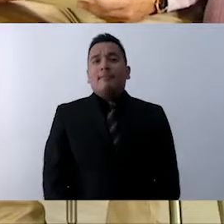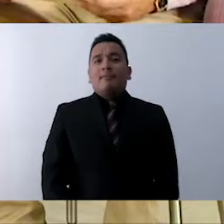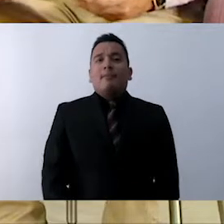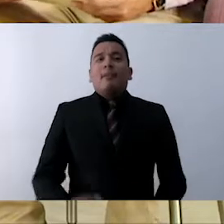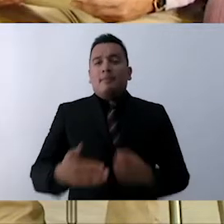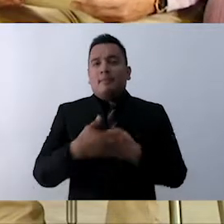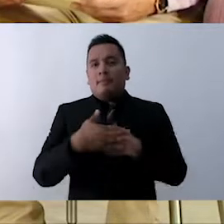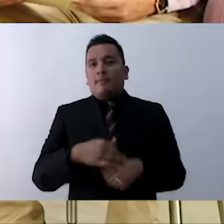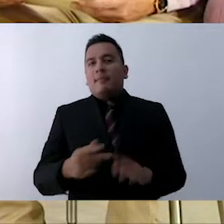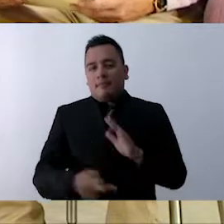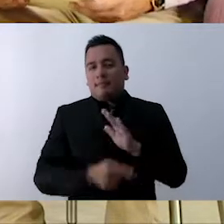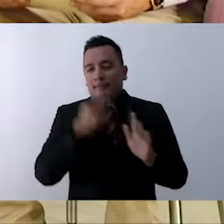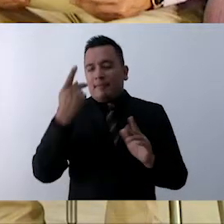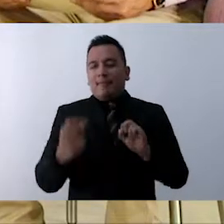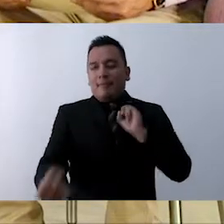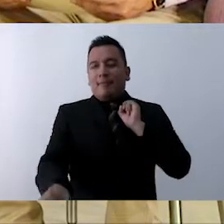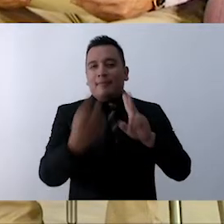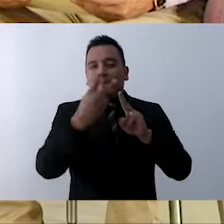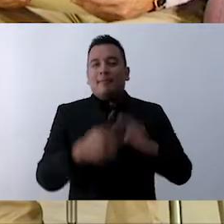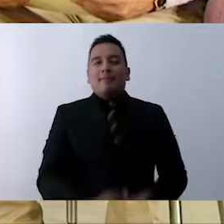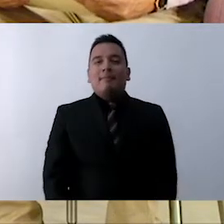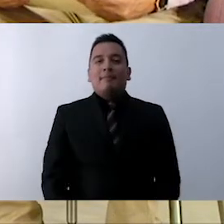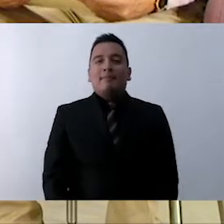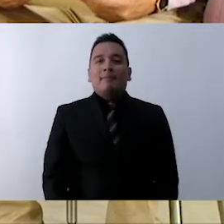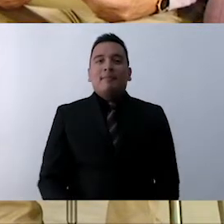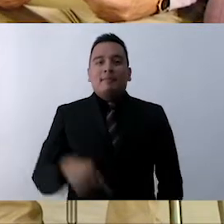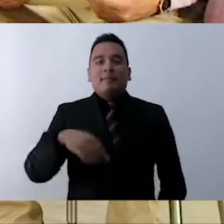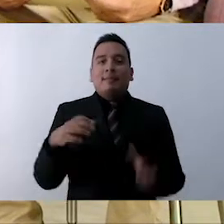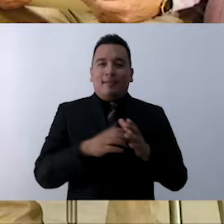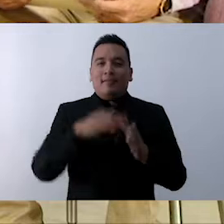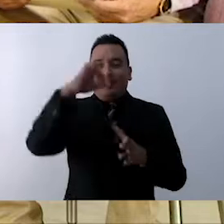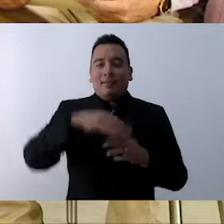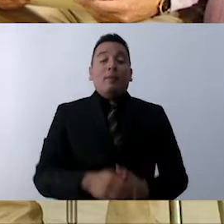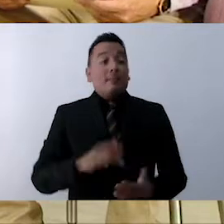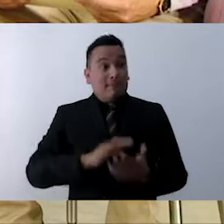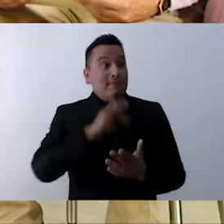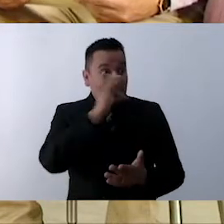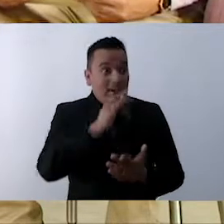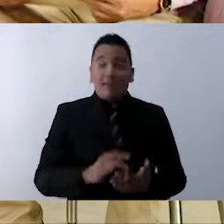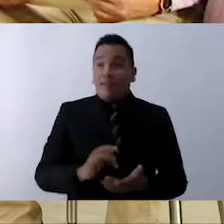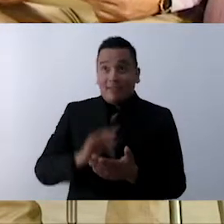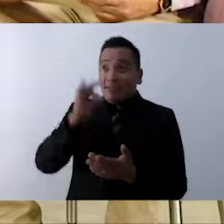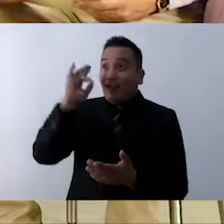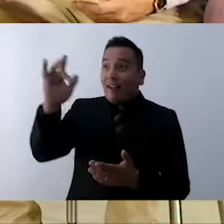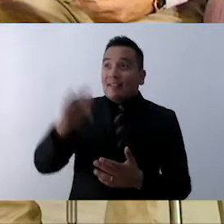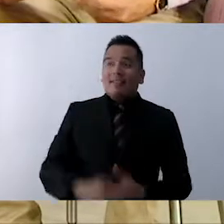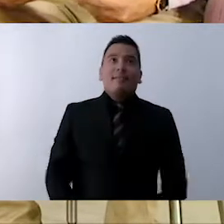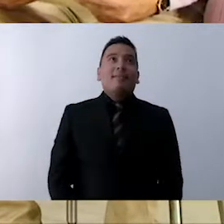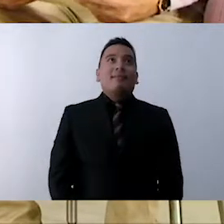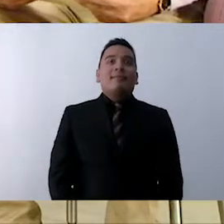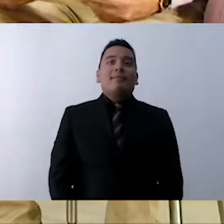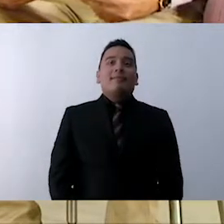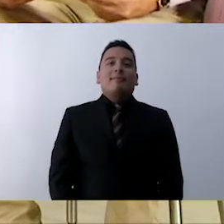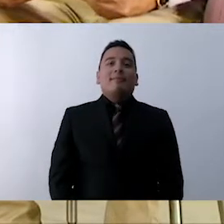a todos nuestros radioescuchas y los esperamos en la próxima emisión de este programa de La Urna. Muchas gracias,